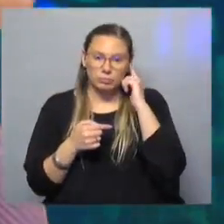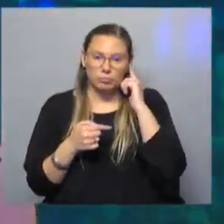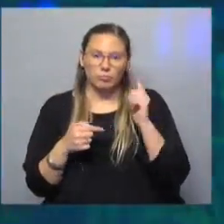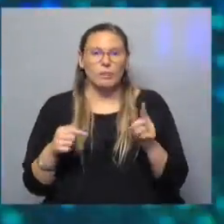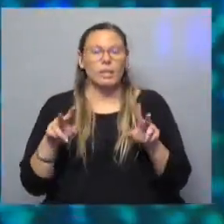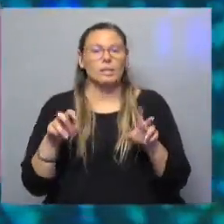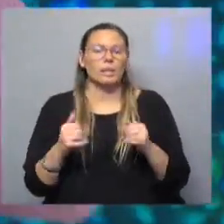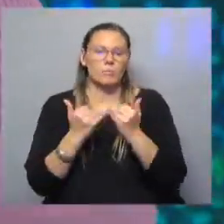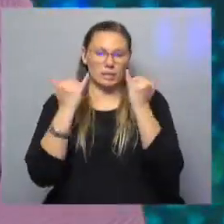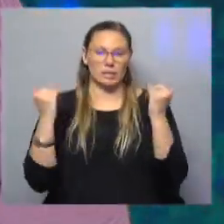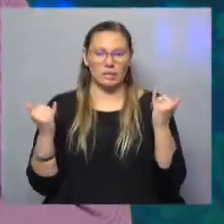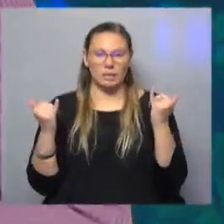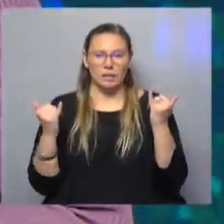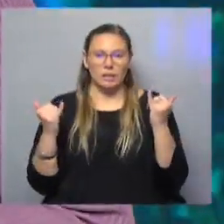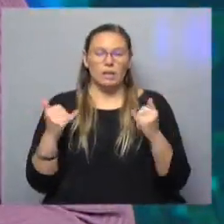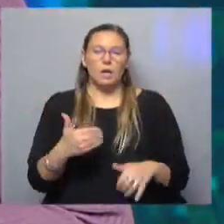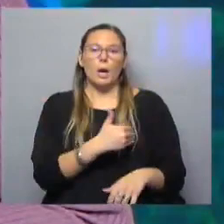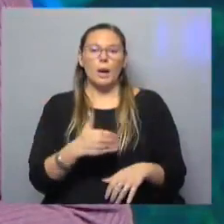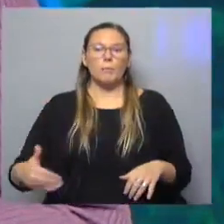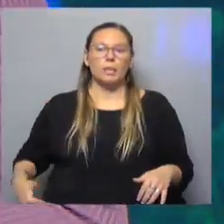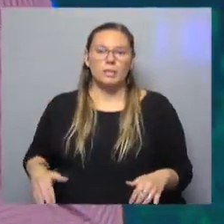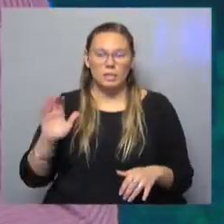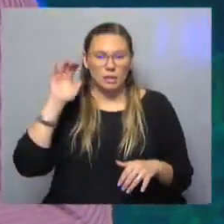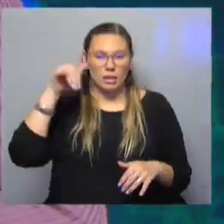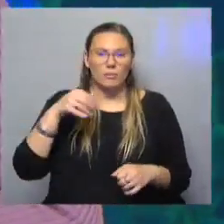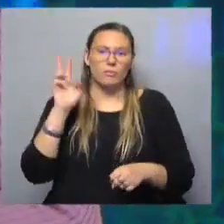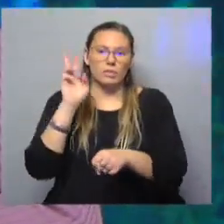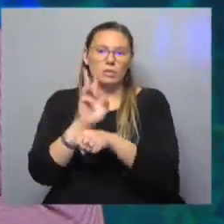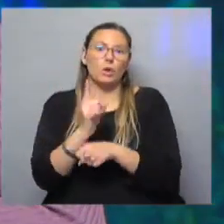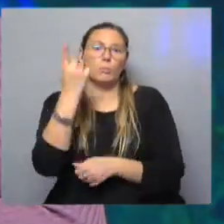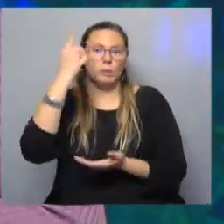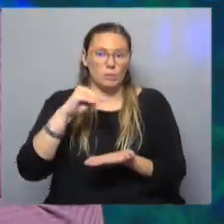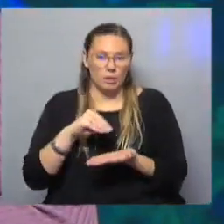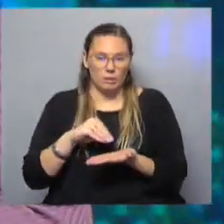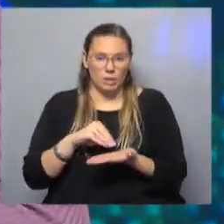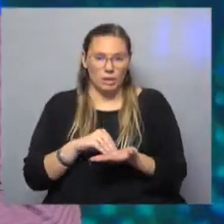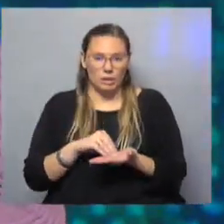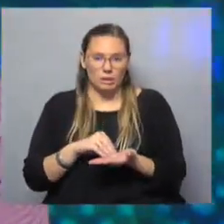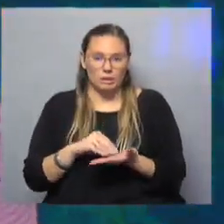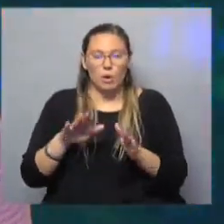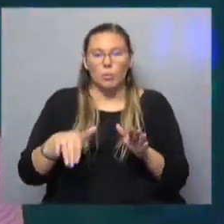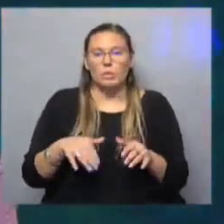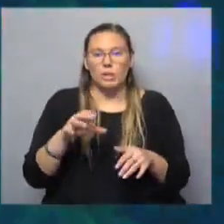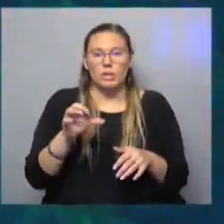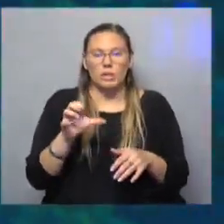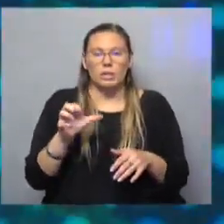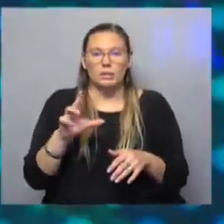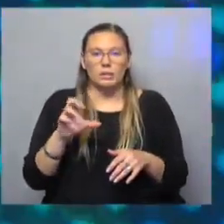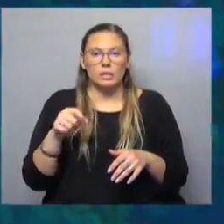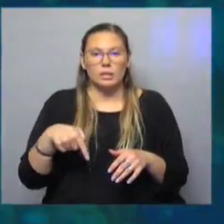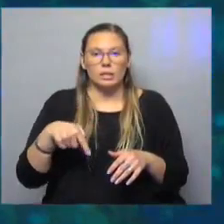tema del día, de exacto. El presidente de la República visitó por primera vez la huella de Sereñi, la sede del Frente